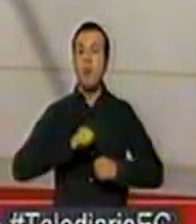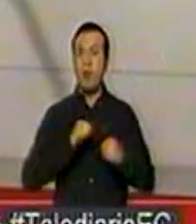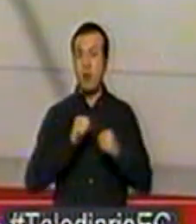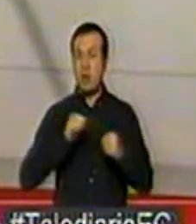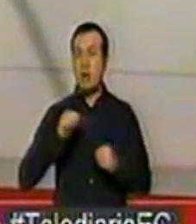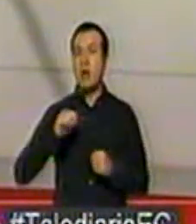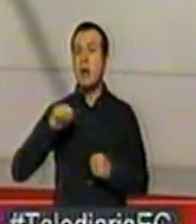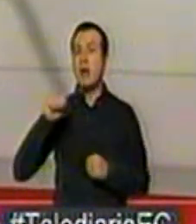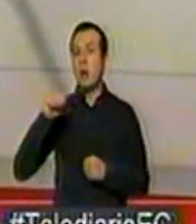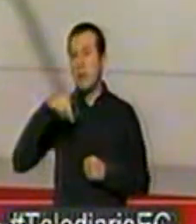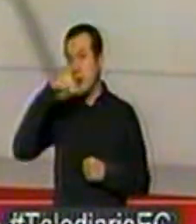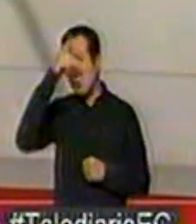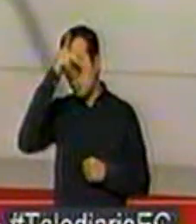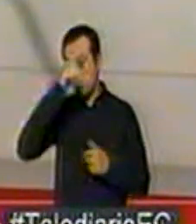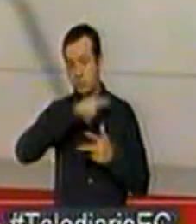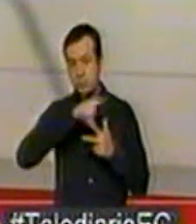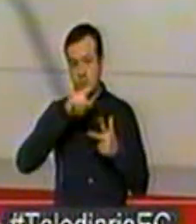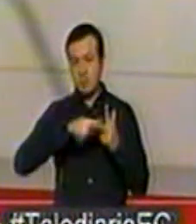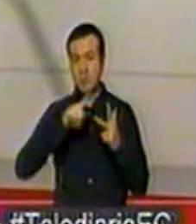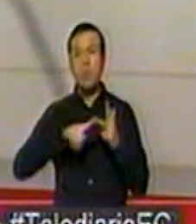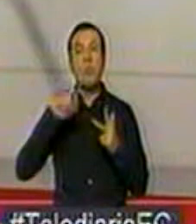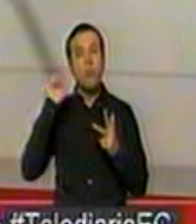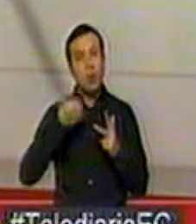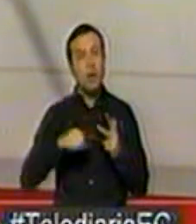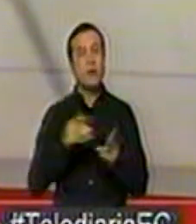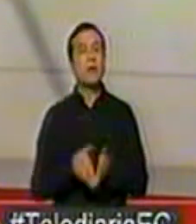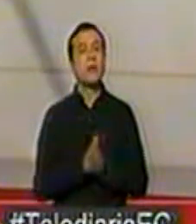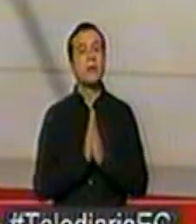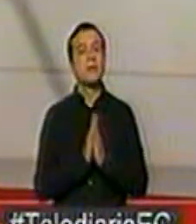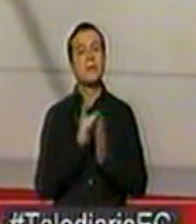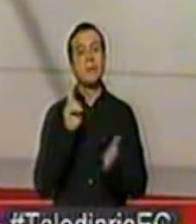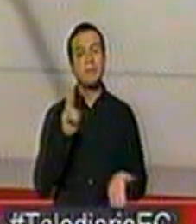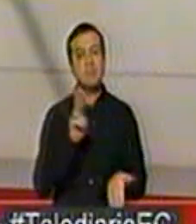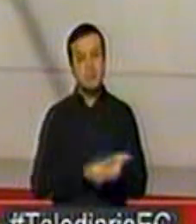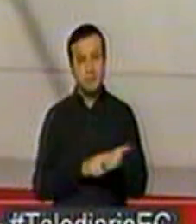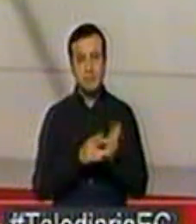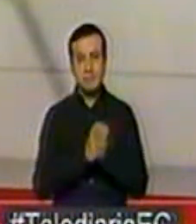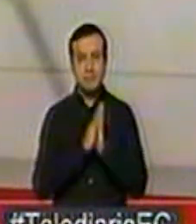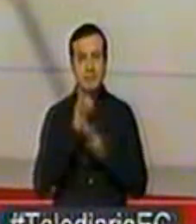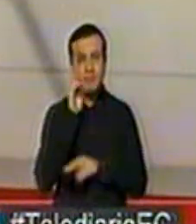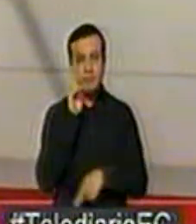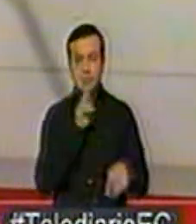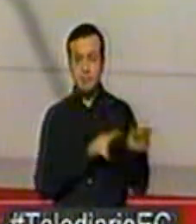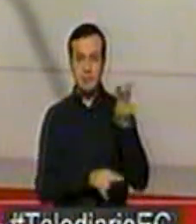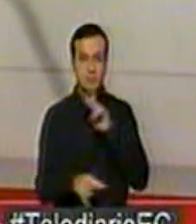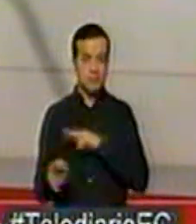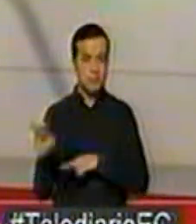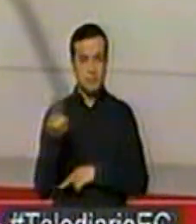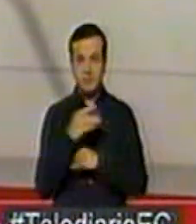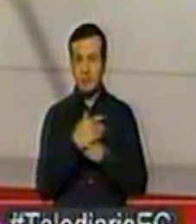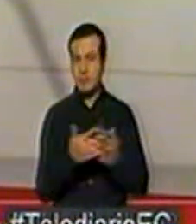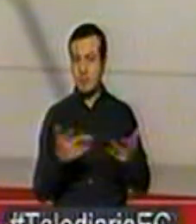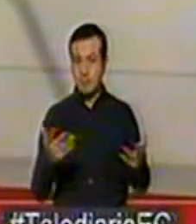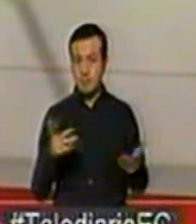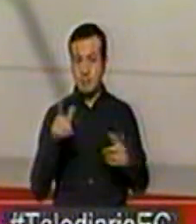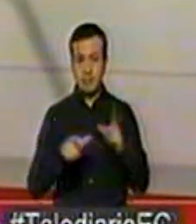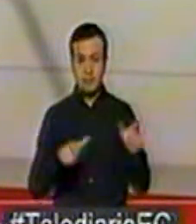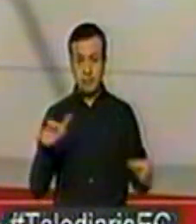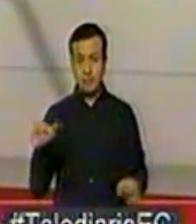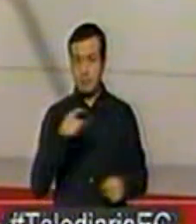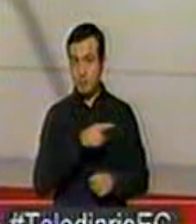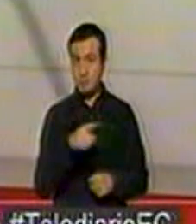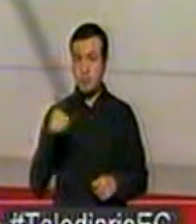que receptarán las solicitudes, harán una revisión. El ciudadano